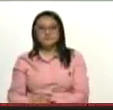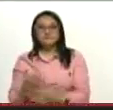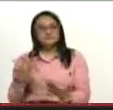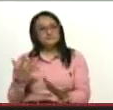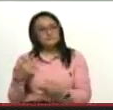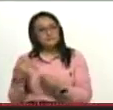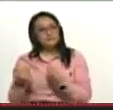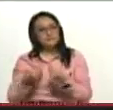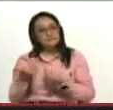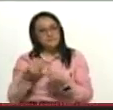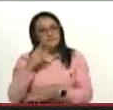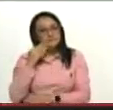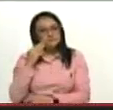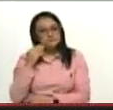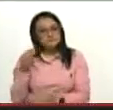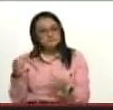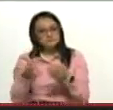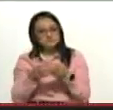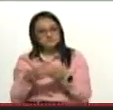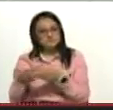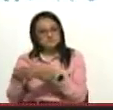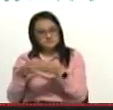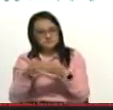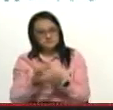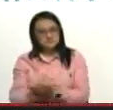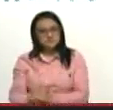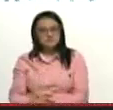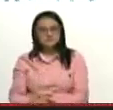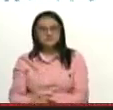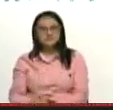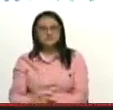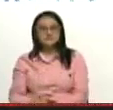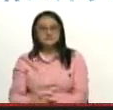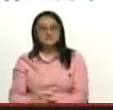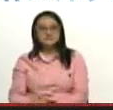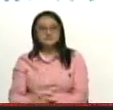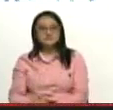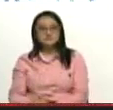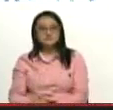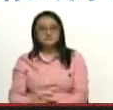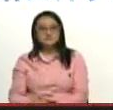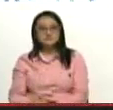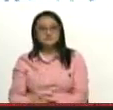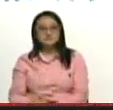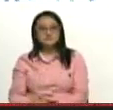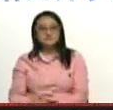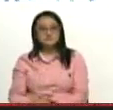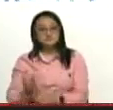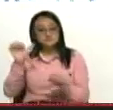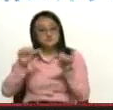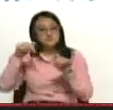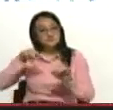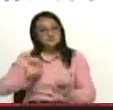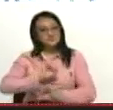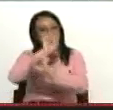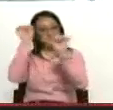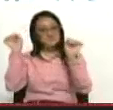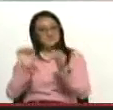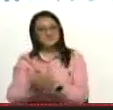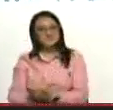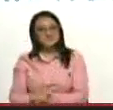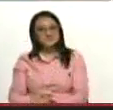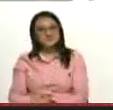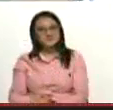con estas experiencias conjuntas hablamos de aquí esta mañana